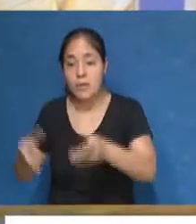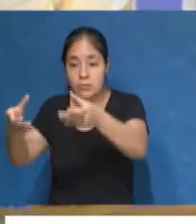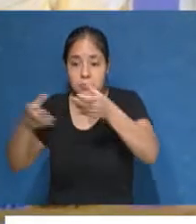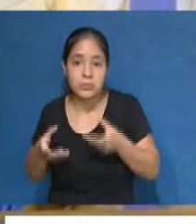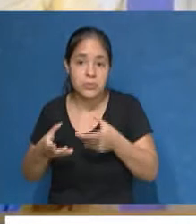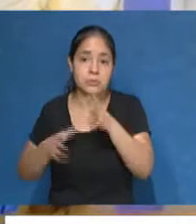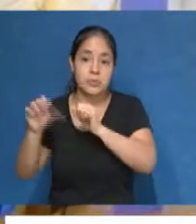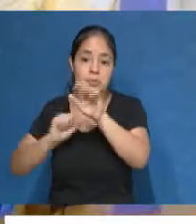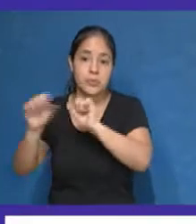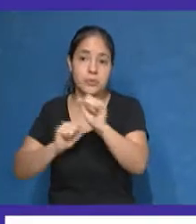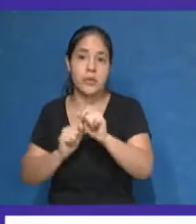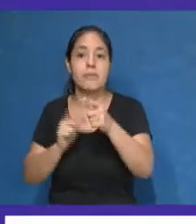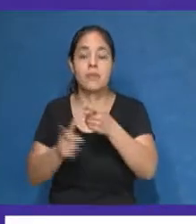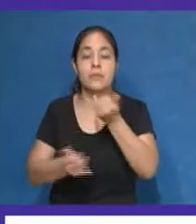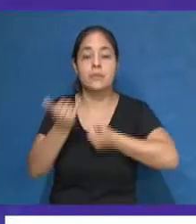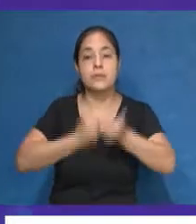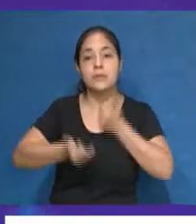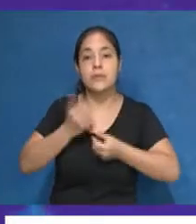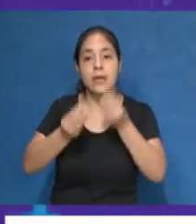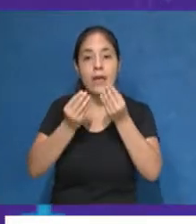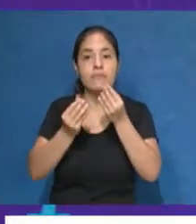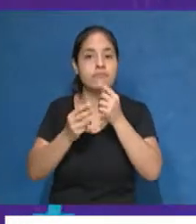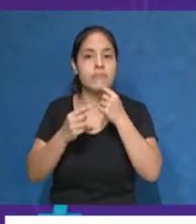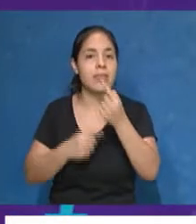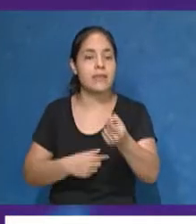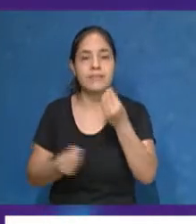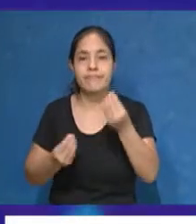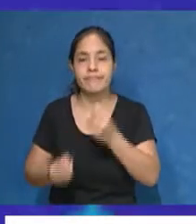poco en blanco qué se decía al principio de la conferencia.